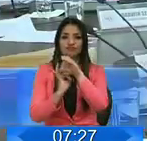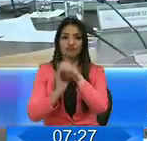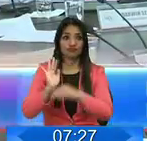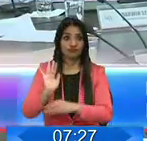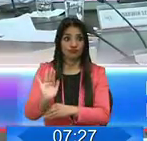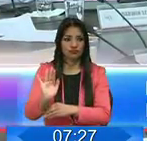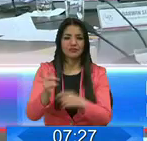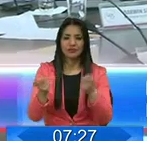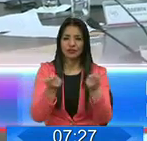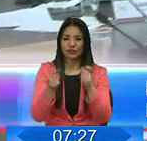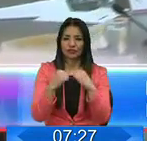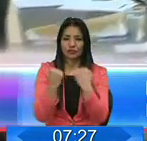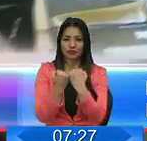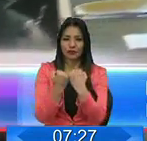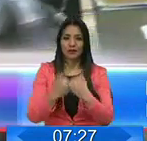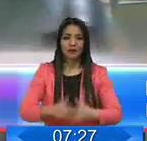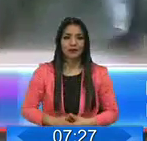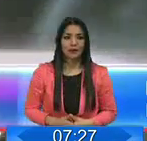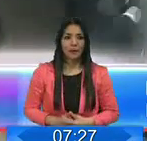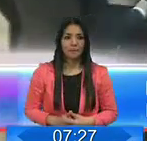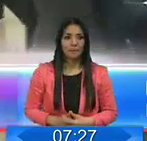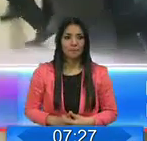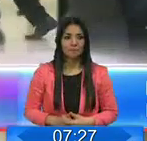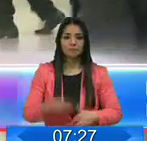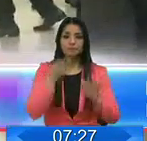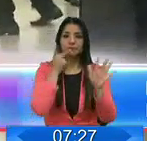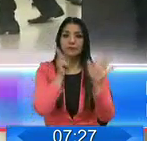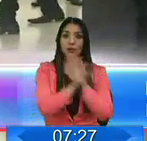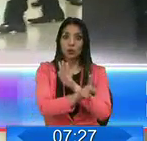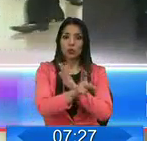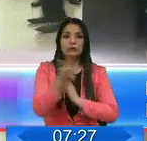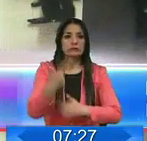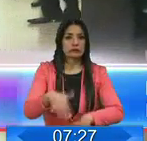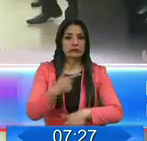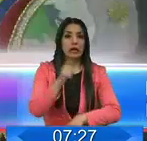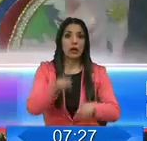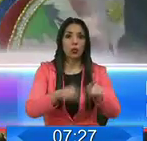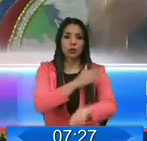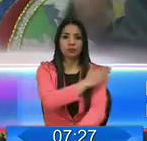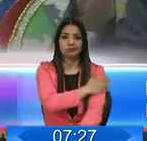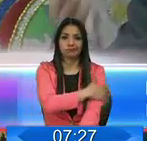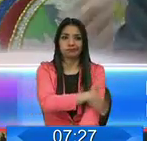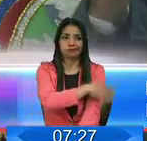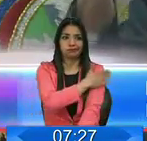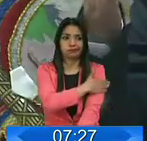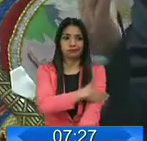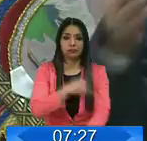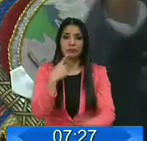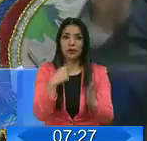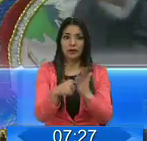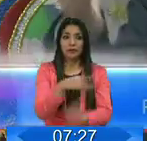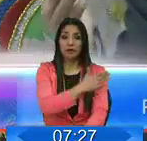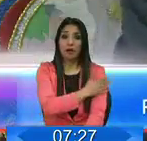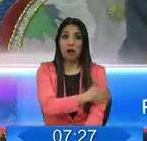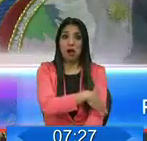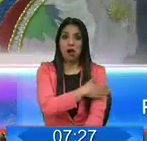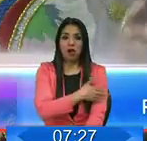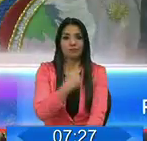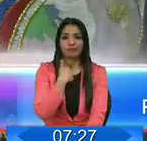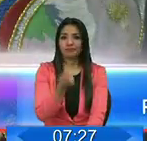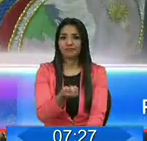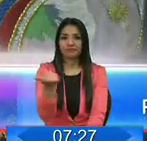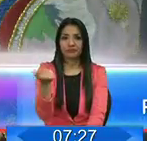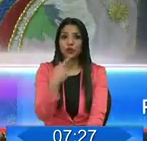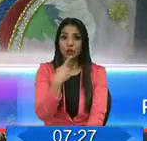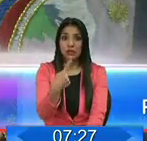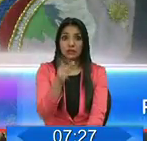Ciudadana y Control Social Transitorio, denunció el denominado palanqueo. Solo es el hecho del palanqueo te descalifica, le he dicho a alguna